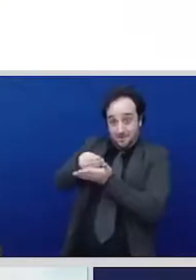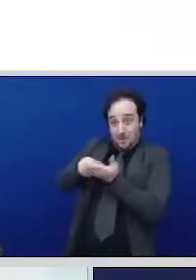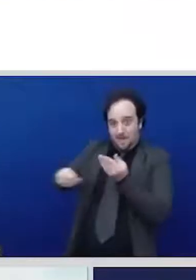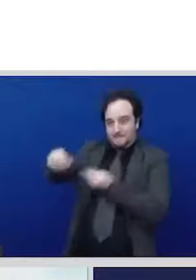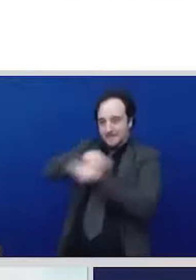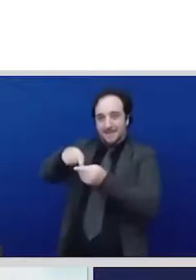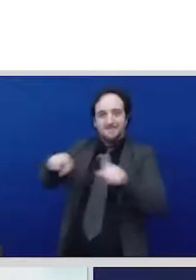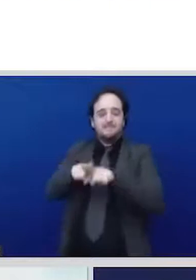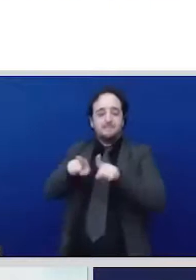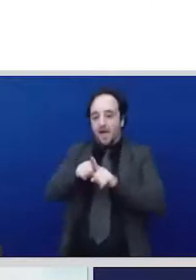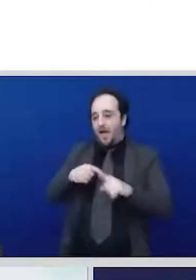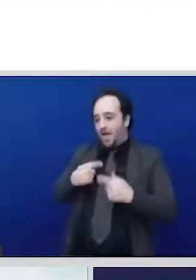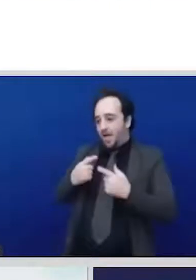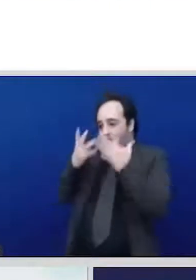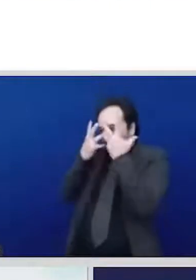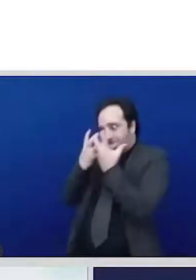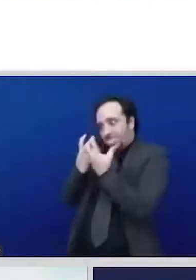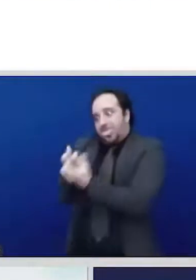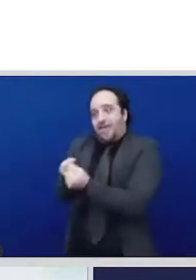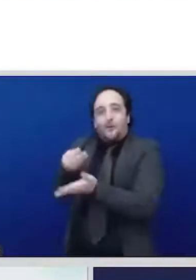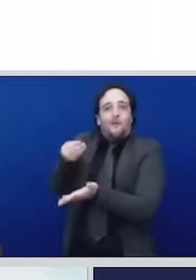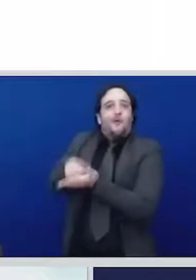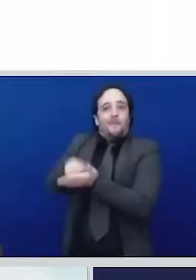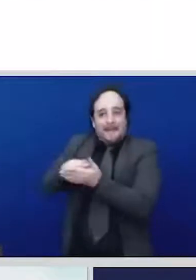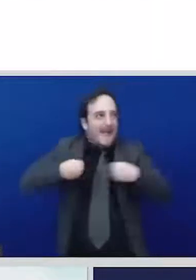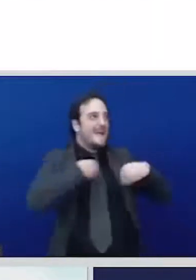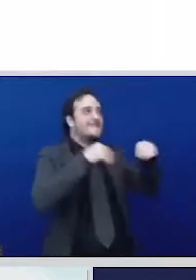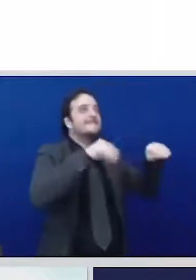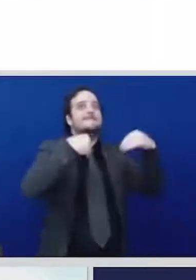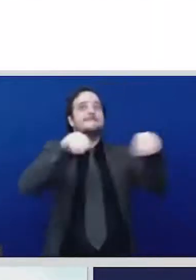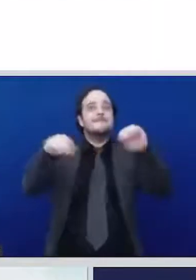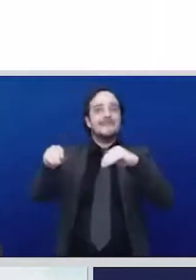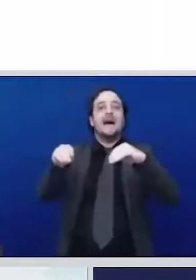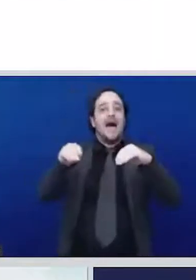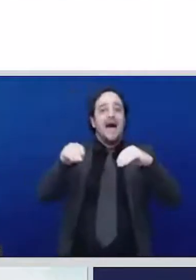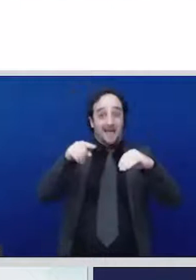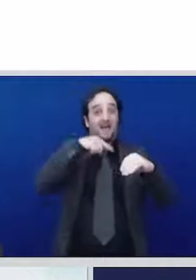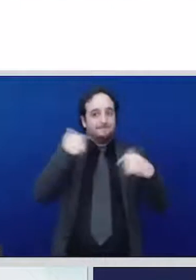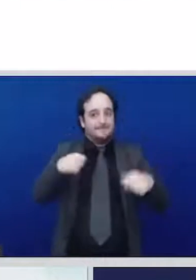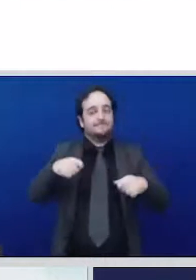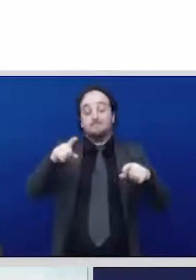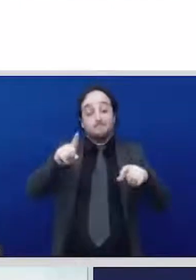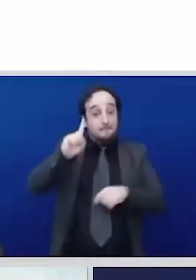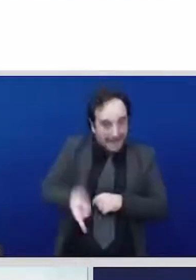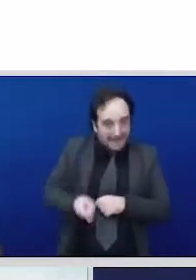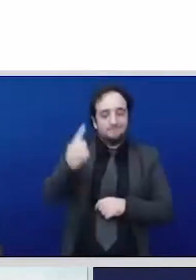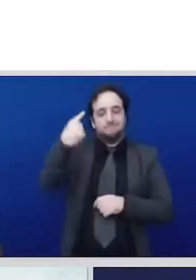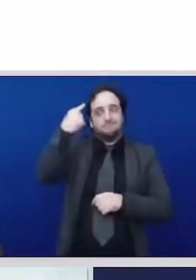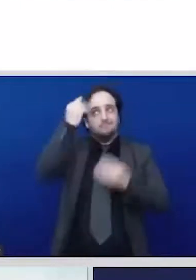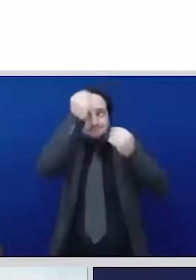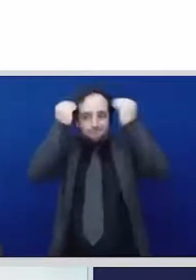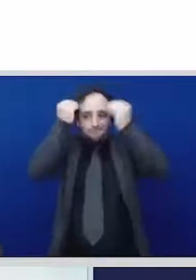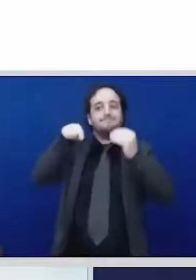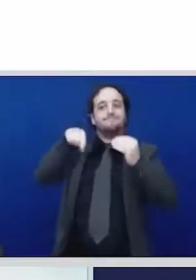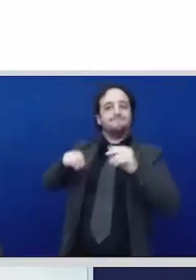puedan contribuir al gran impulso para la sostenibilidad, es fundamental. Y acá precisamos un avance y un